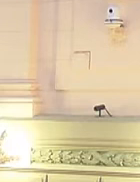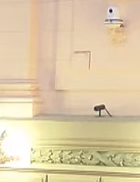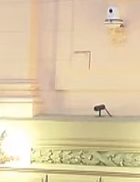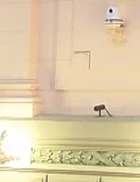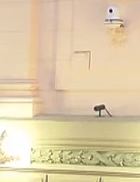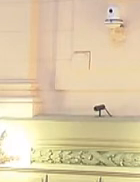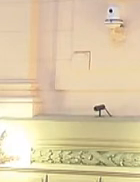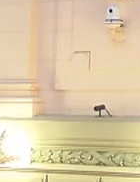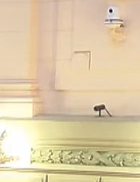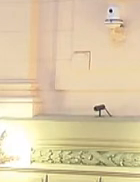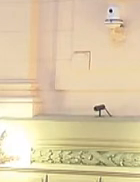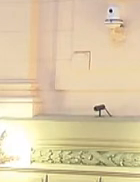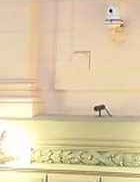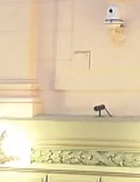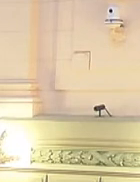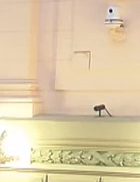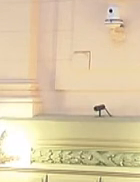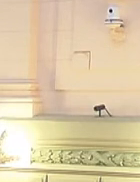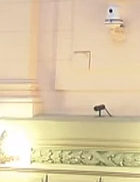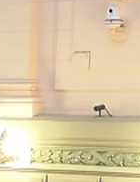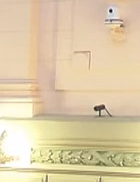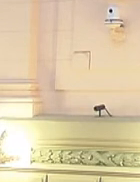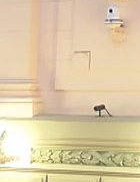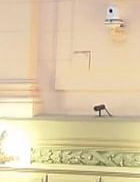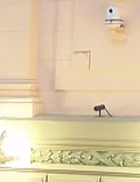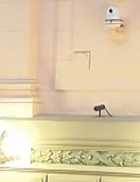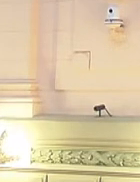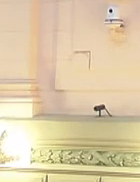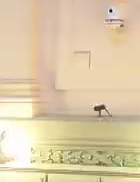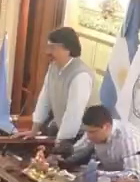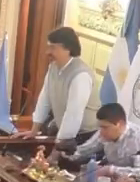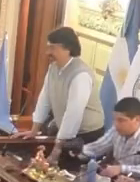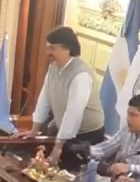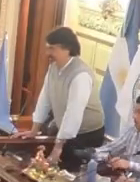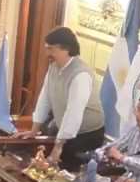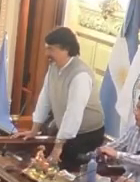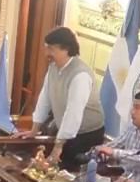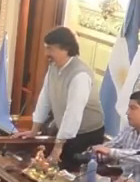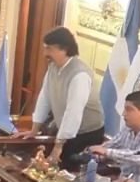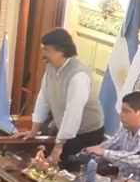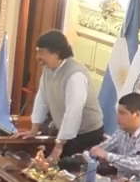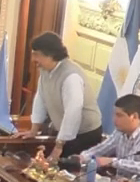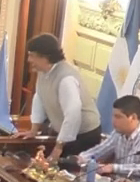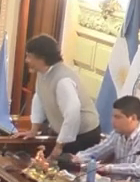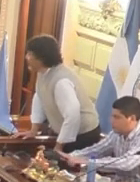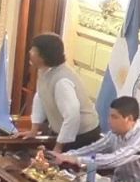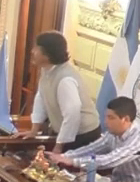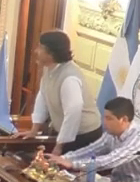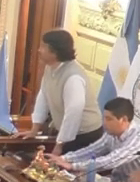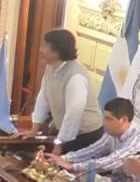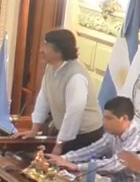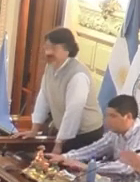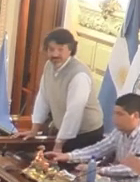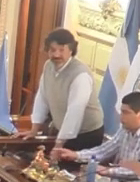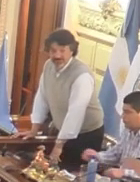los personajes los siguen con su mirada. Así que hoy les vamos a pedir que trabajen duro y bien, porque los están mirando. Así que bueno,